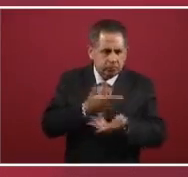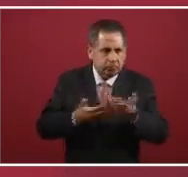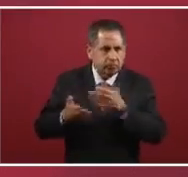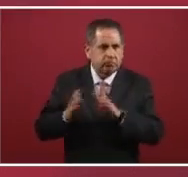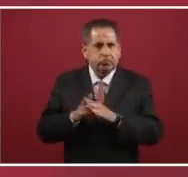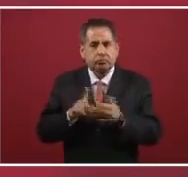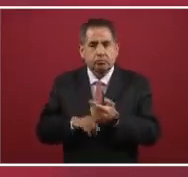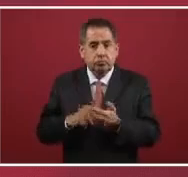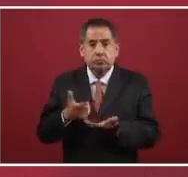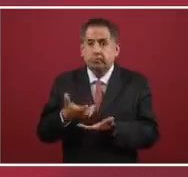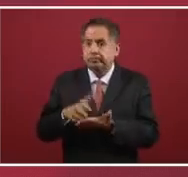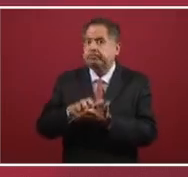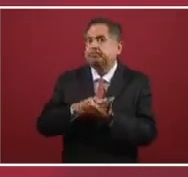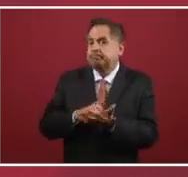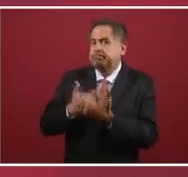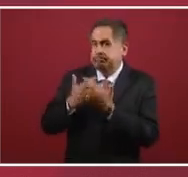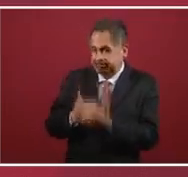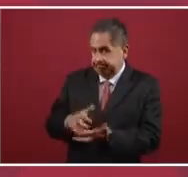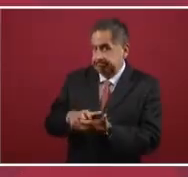Ahorramos